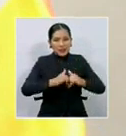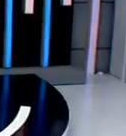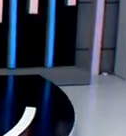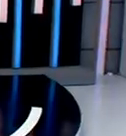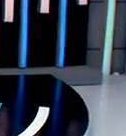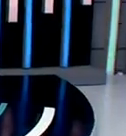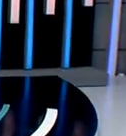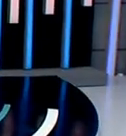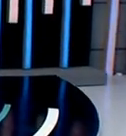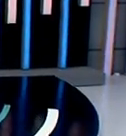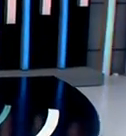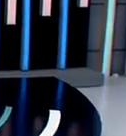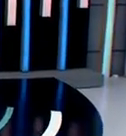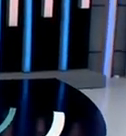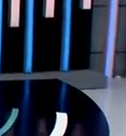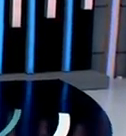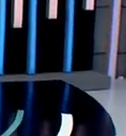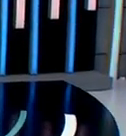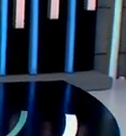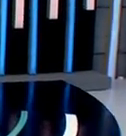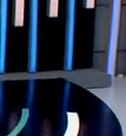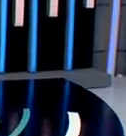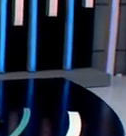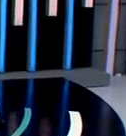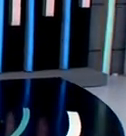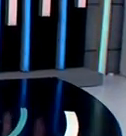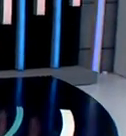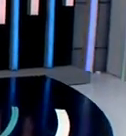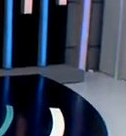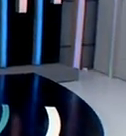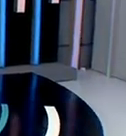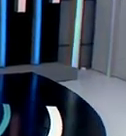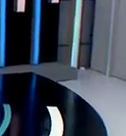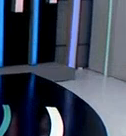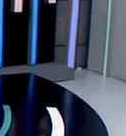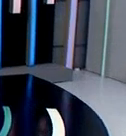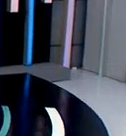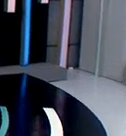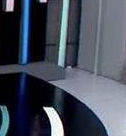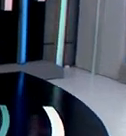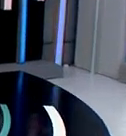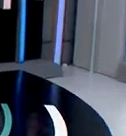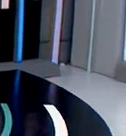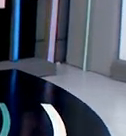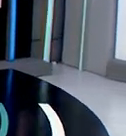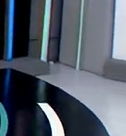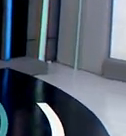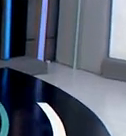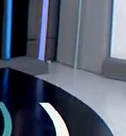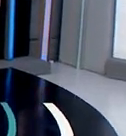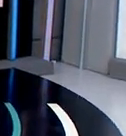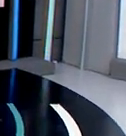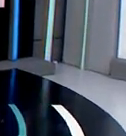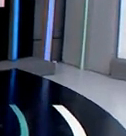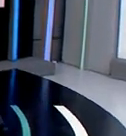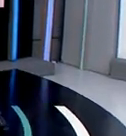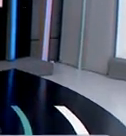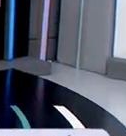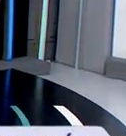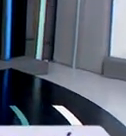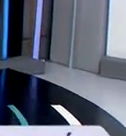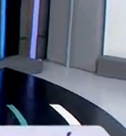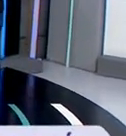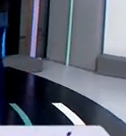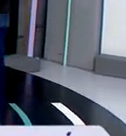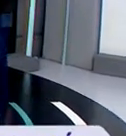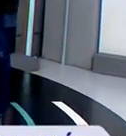esperanza. No fue el único tema al que se ha referido el presidente del Estado. También ha hablado acerca de la salud después de todos los informes brindados durante esta